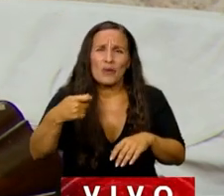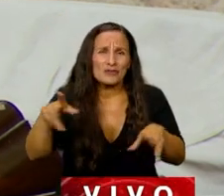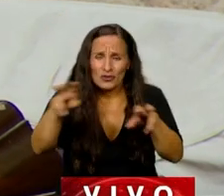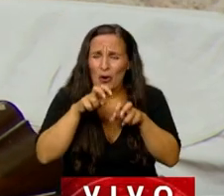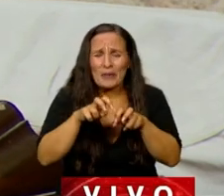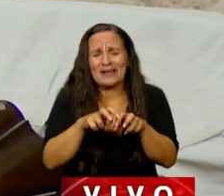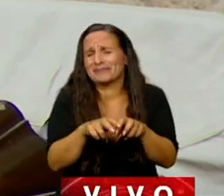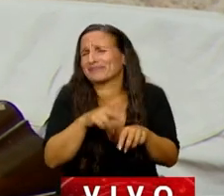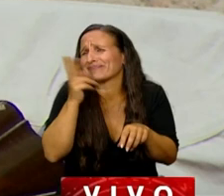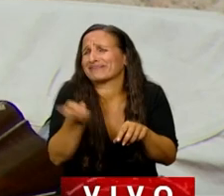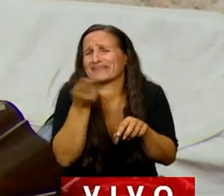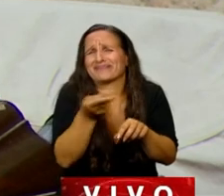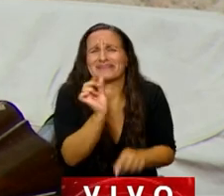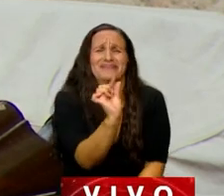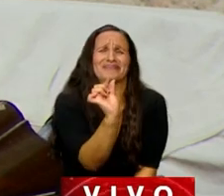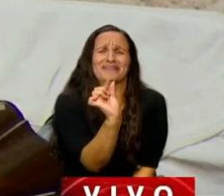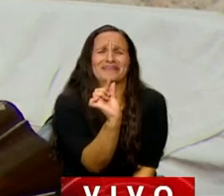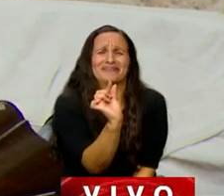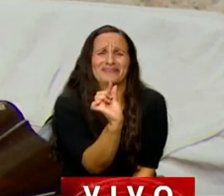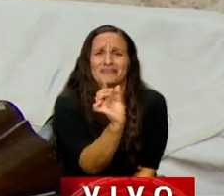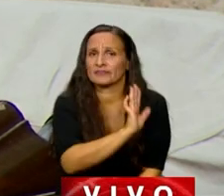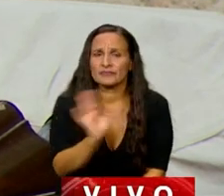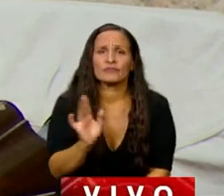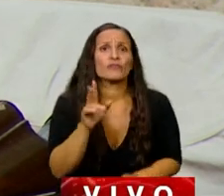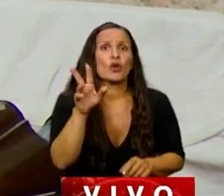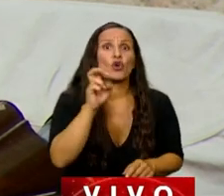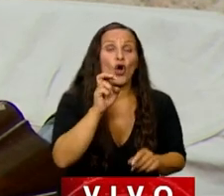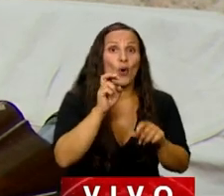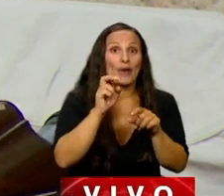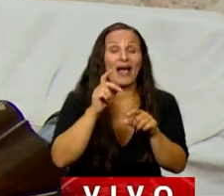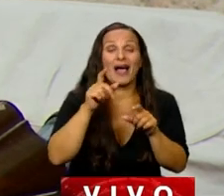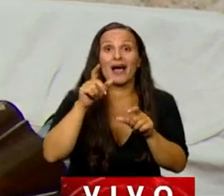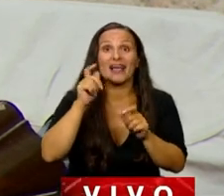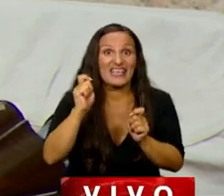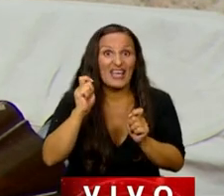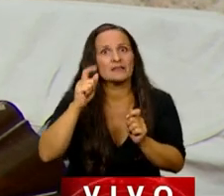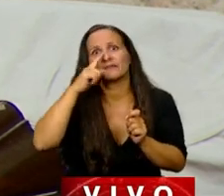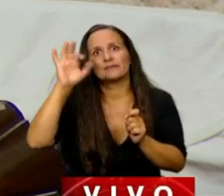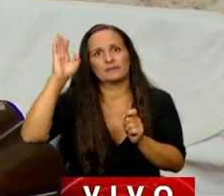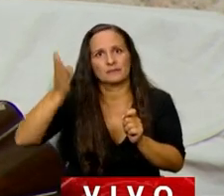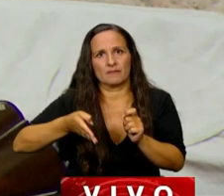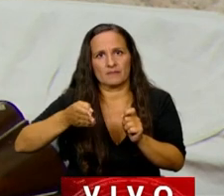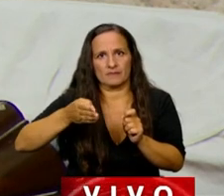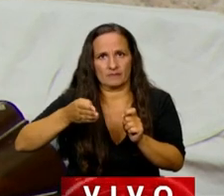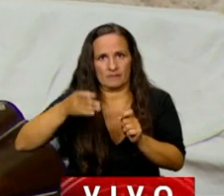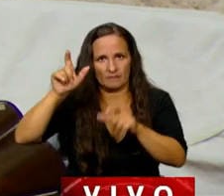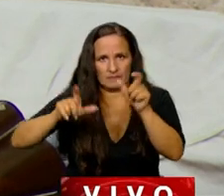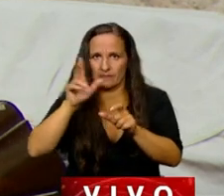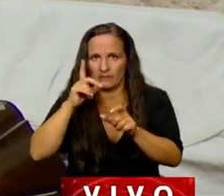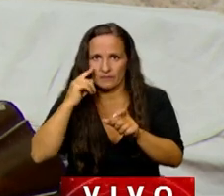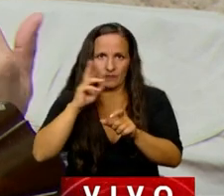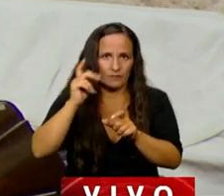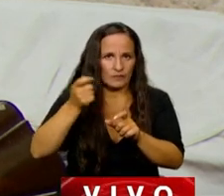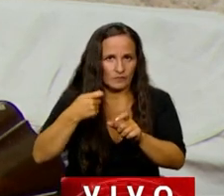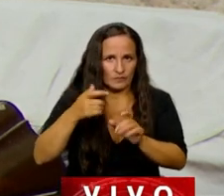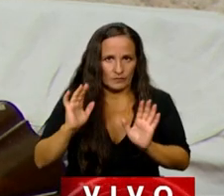mínimas, que dicho sea de paso cobran el 70% de las jubiladas y jubilados, tampoco es un invento del gobierno del Frente